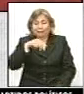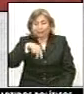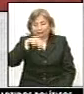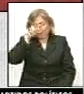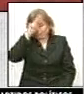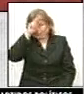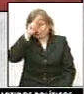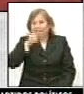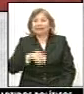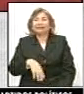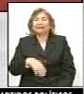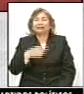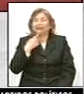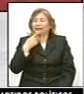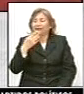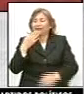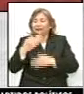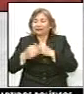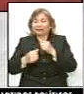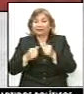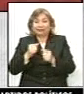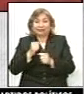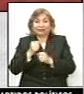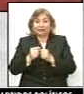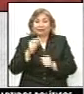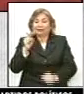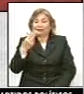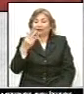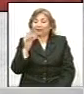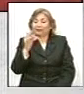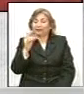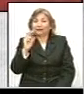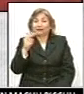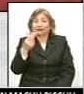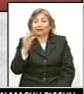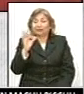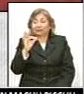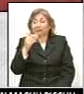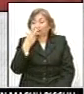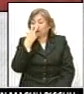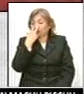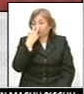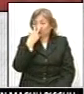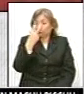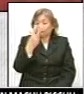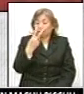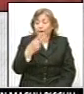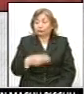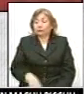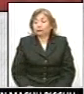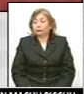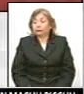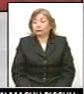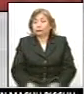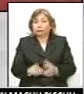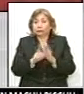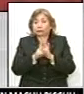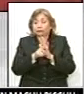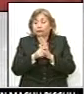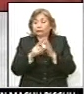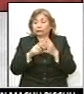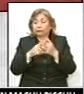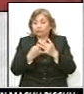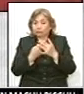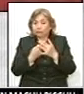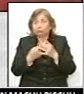El Perú para el periodo anual de sesiones 2018-2019. Y como ven en sus pantallas, en unos instantes se va a